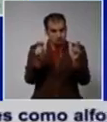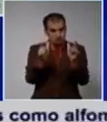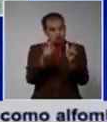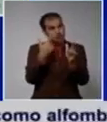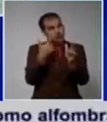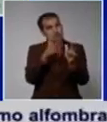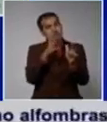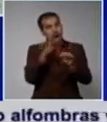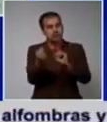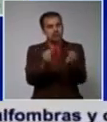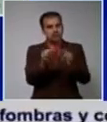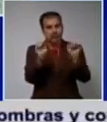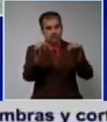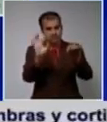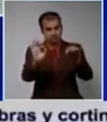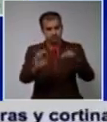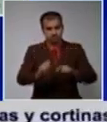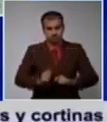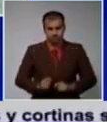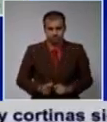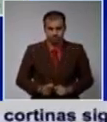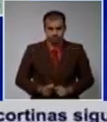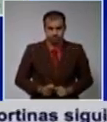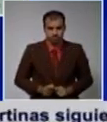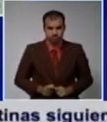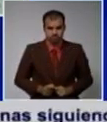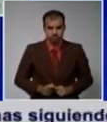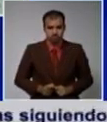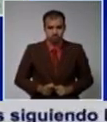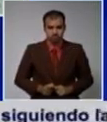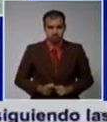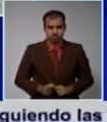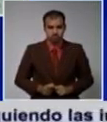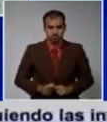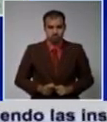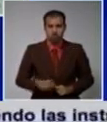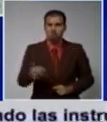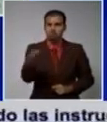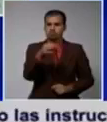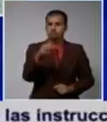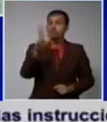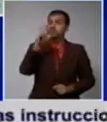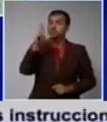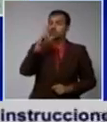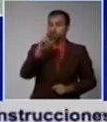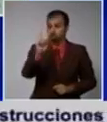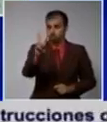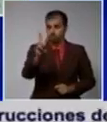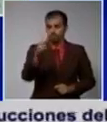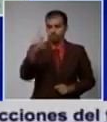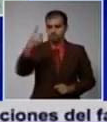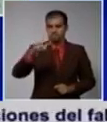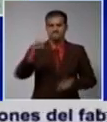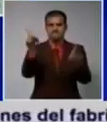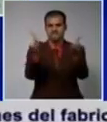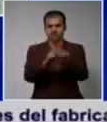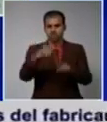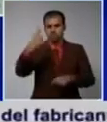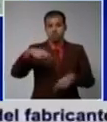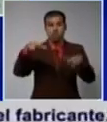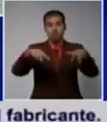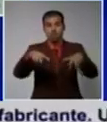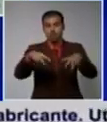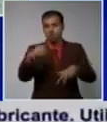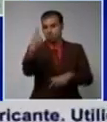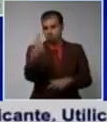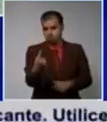pandemia. Y ayer 2 en el municipio de Cielo Redondo y en Venezuela y Morón un caso en cada